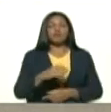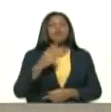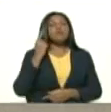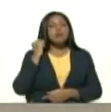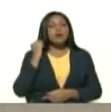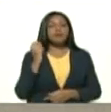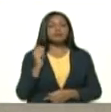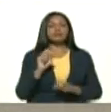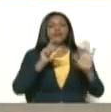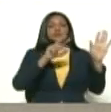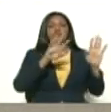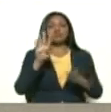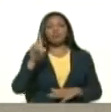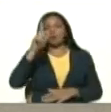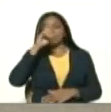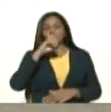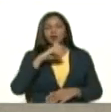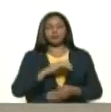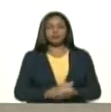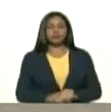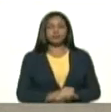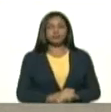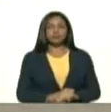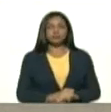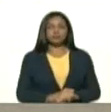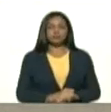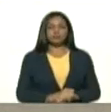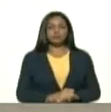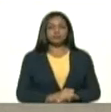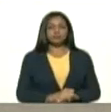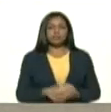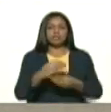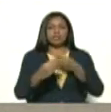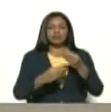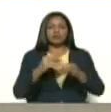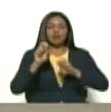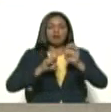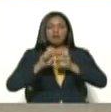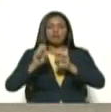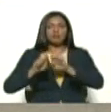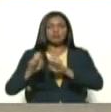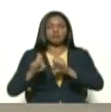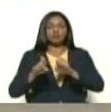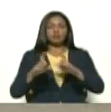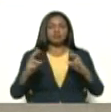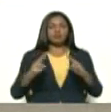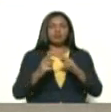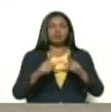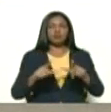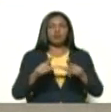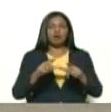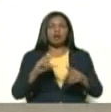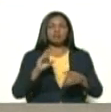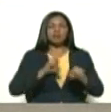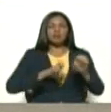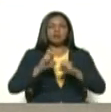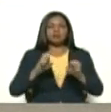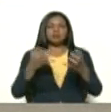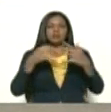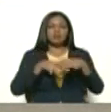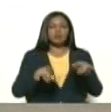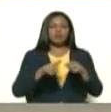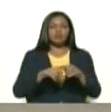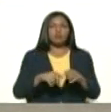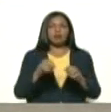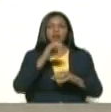años. Se le hizo el diagnóstico y se encuentra en el Centro Diagnóstico Integral Valle Verde.